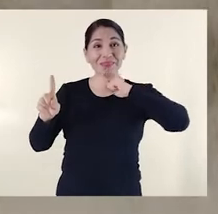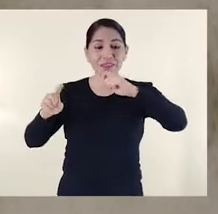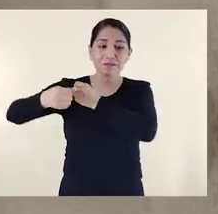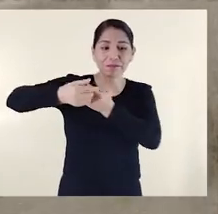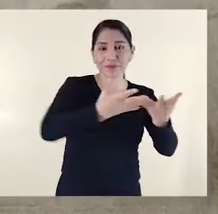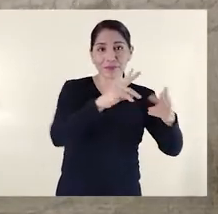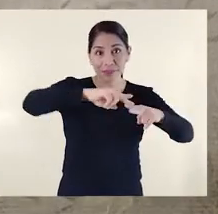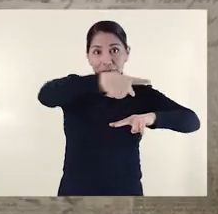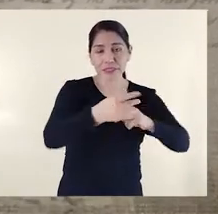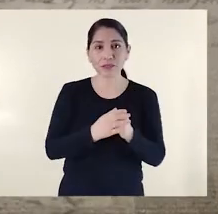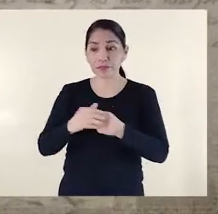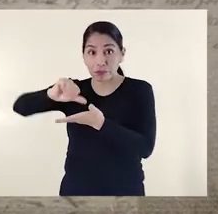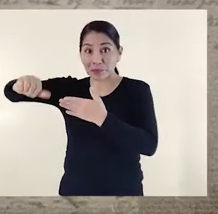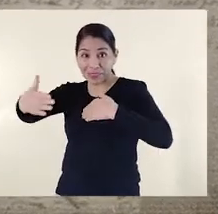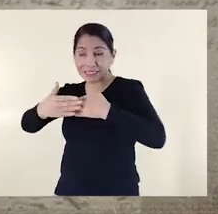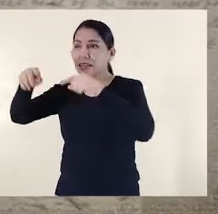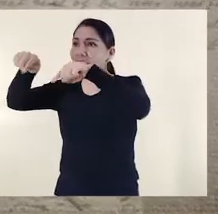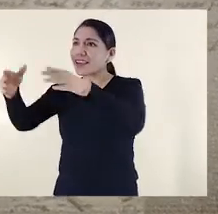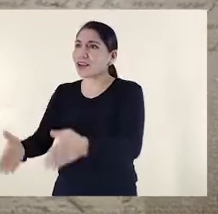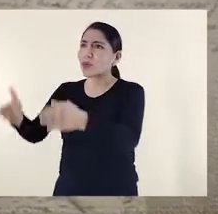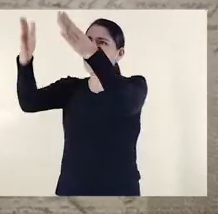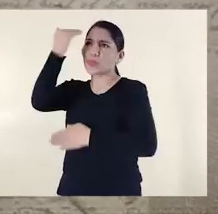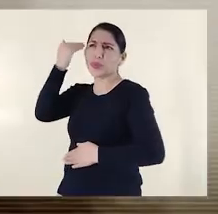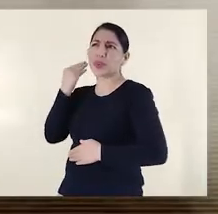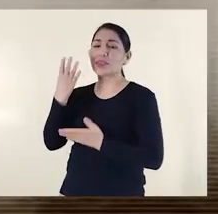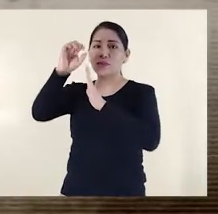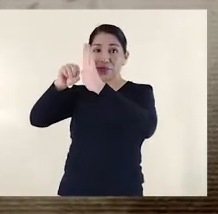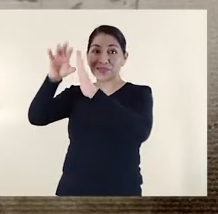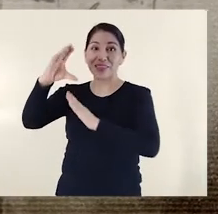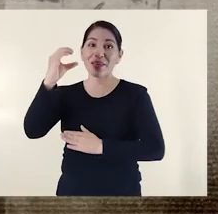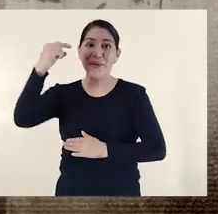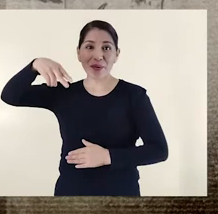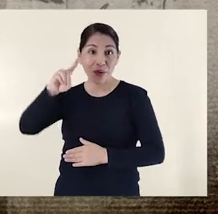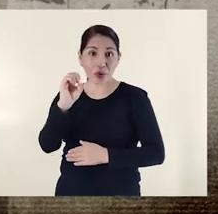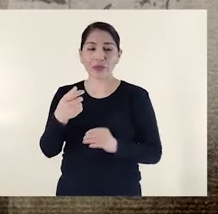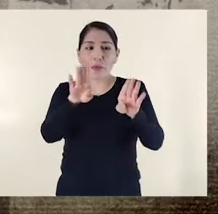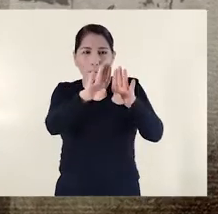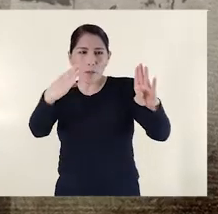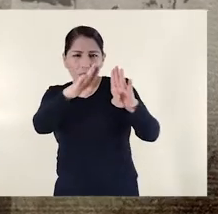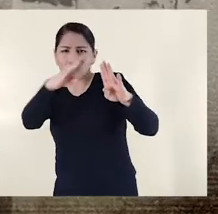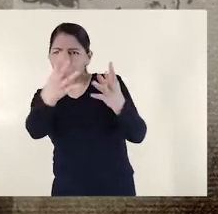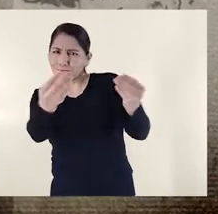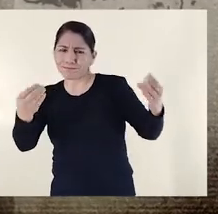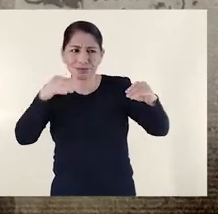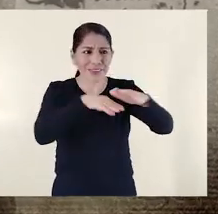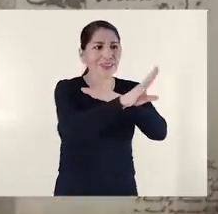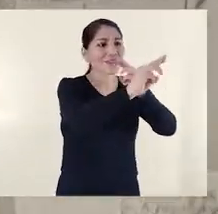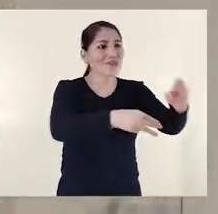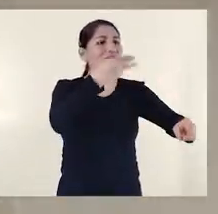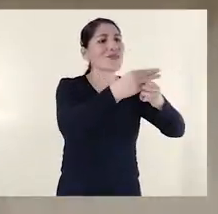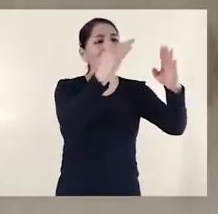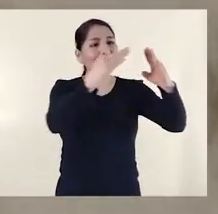esta pileta de fierro para surtir a los vecinos. A la vera de la plaza existe el viejo edificio del cine Conde de Lemos, y